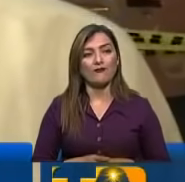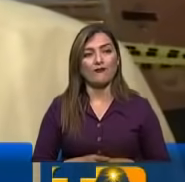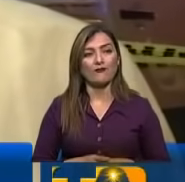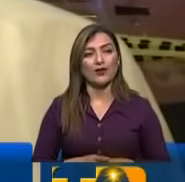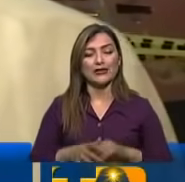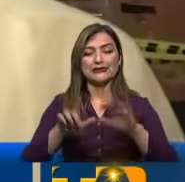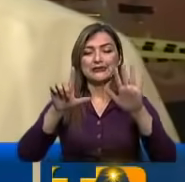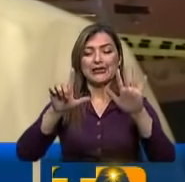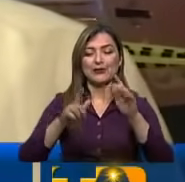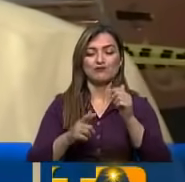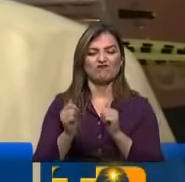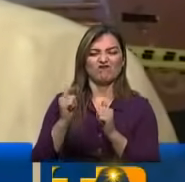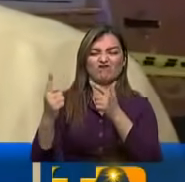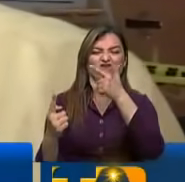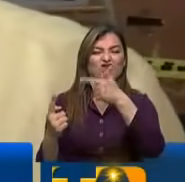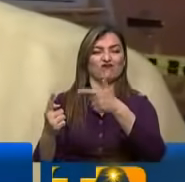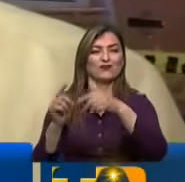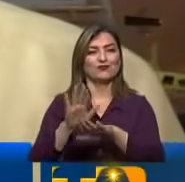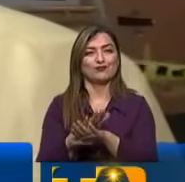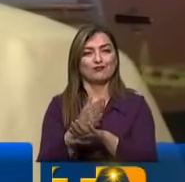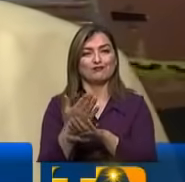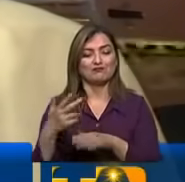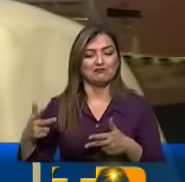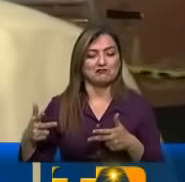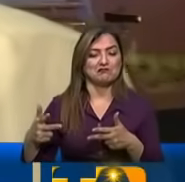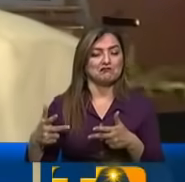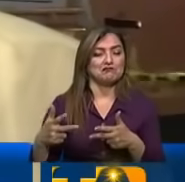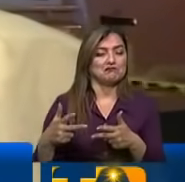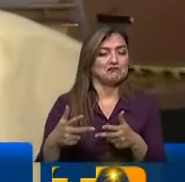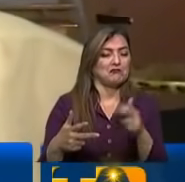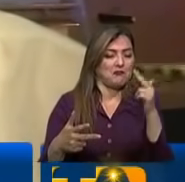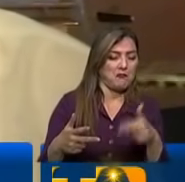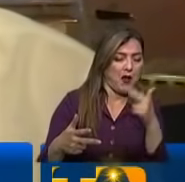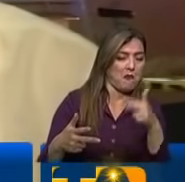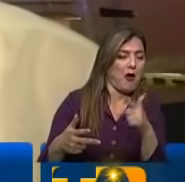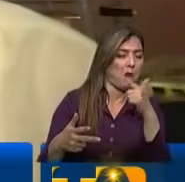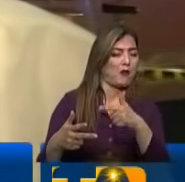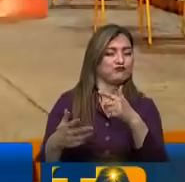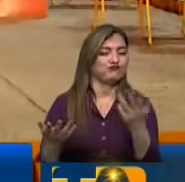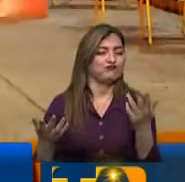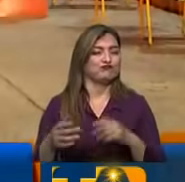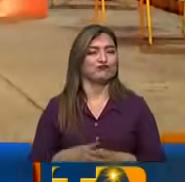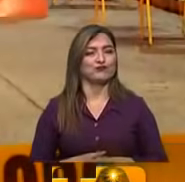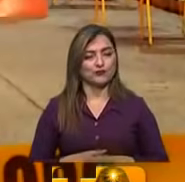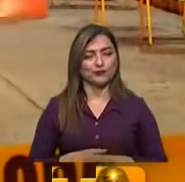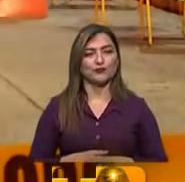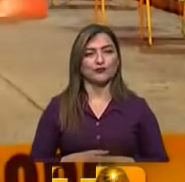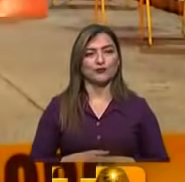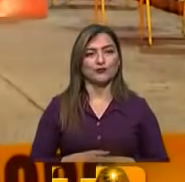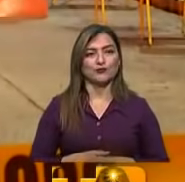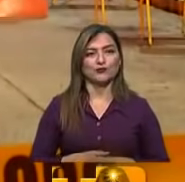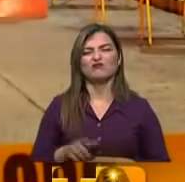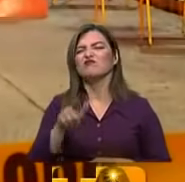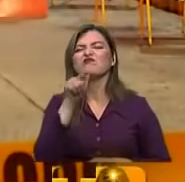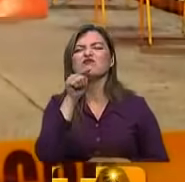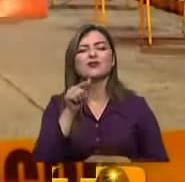balas, circunstancias del móvil han estado saliendo. Han bajado el tipo y le ha disparado. El sujeto abatido fue